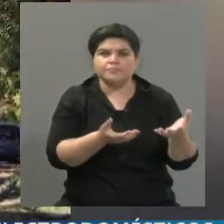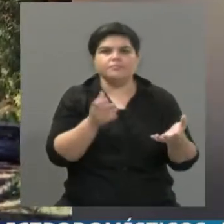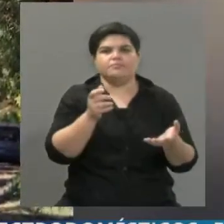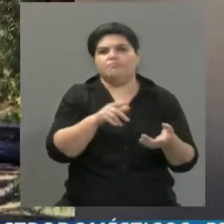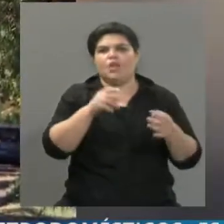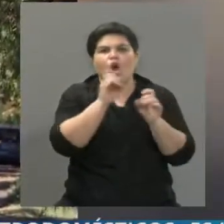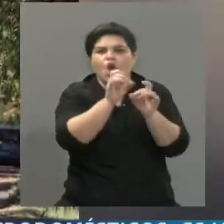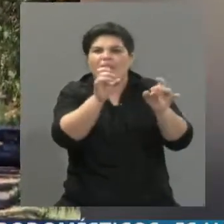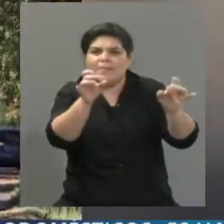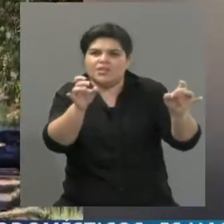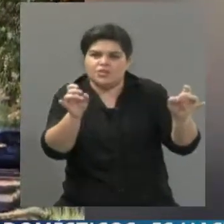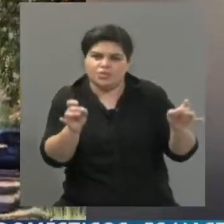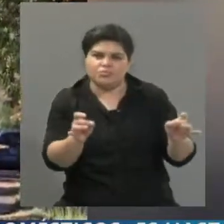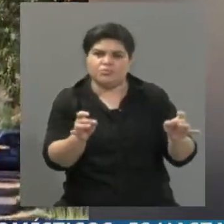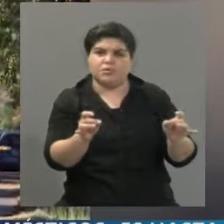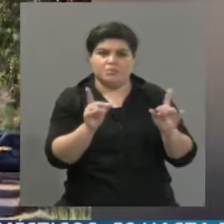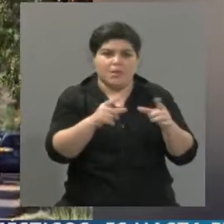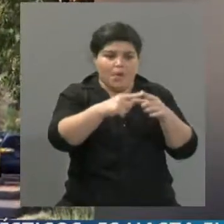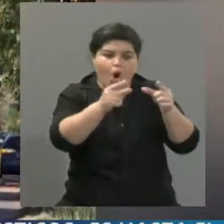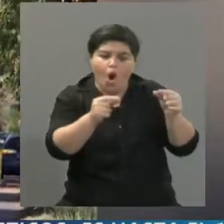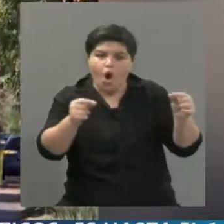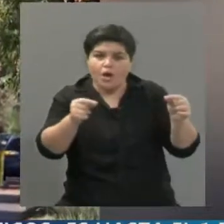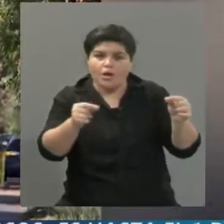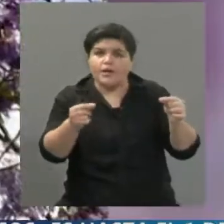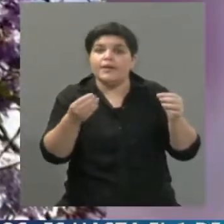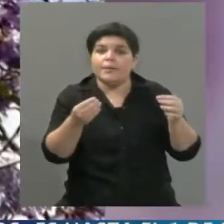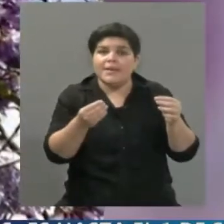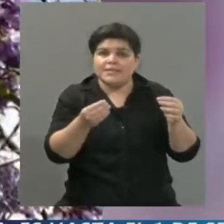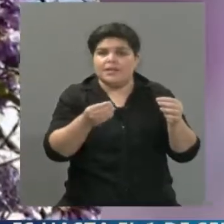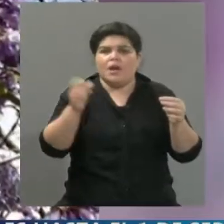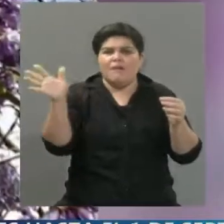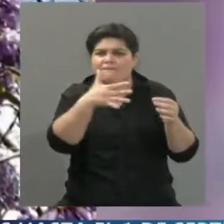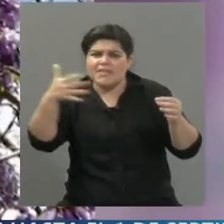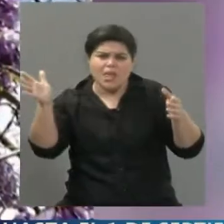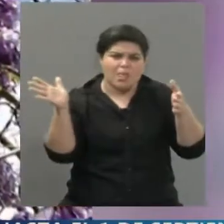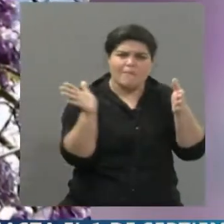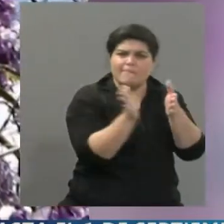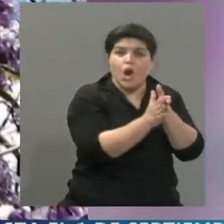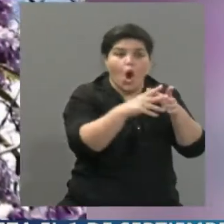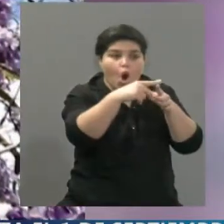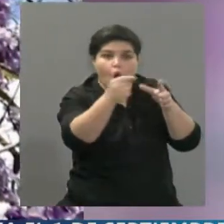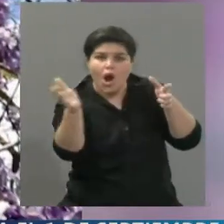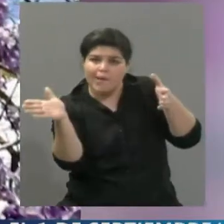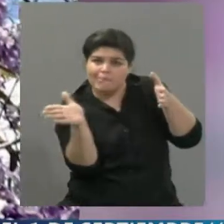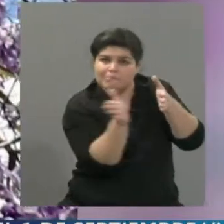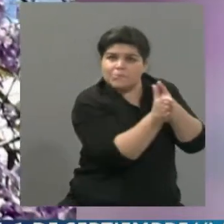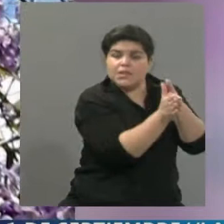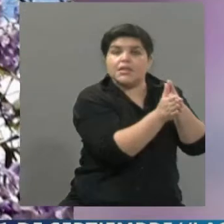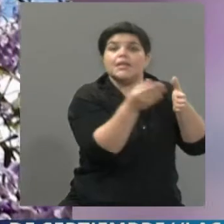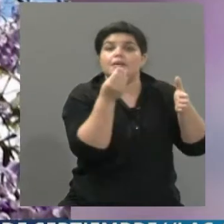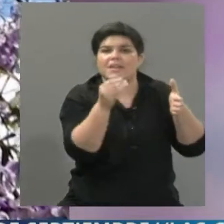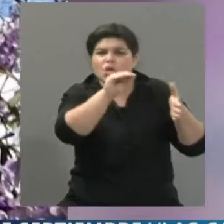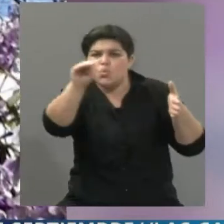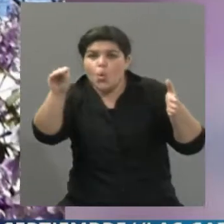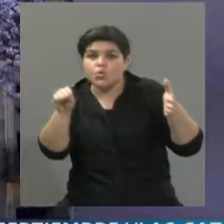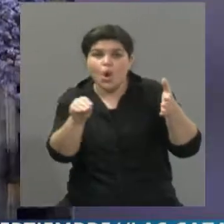gaseosos. Los fija en la superficie de la hoja. Se ensucia la hoja, se pega. O sea, hace de filtro de la atmósfera.